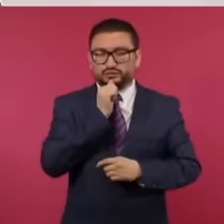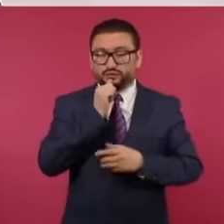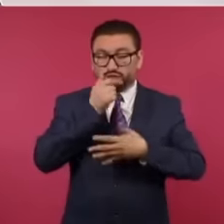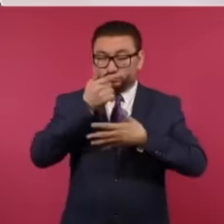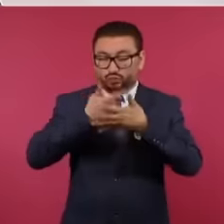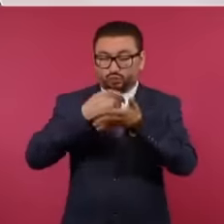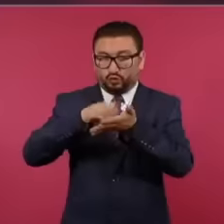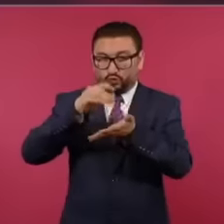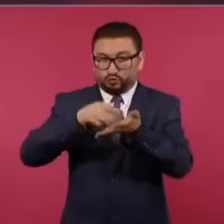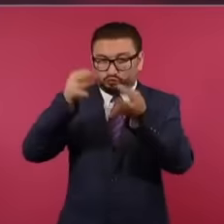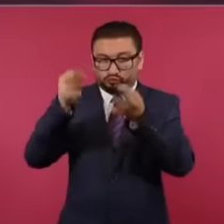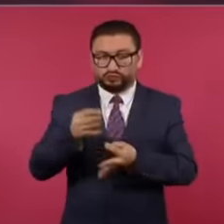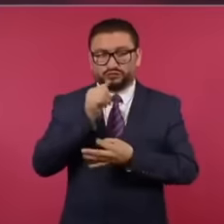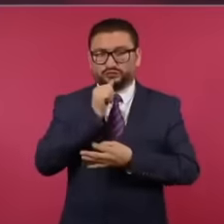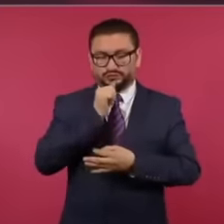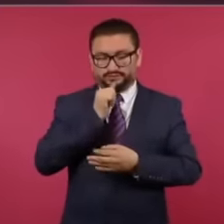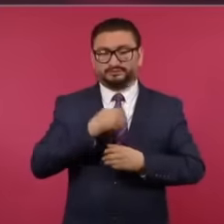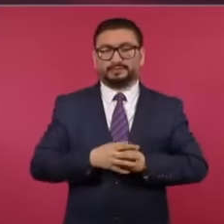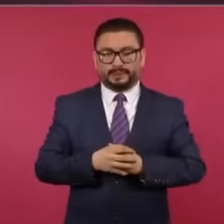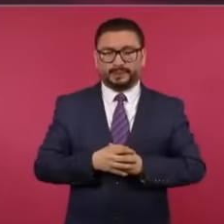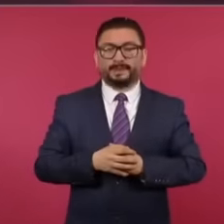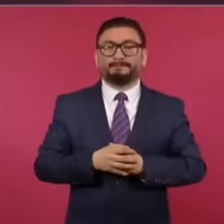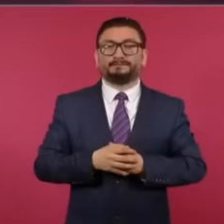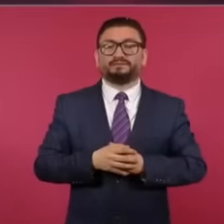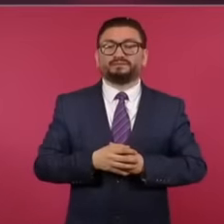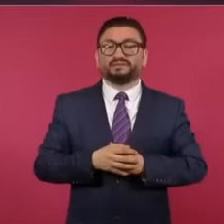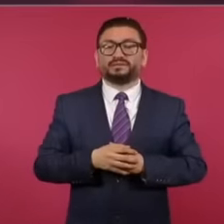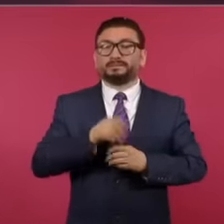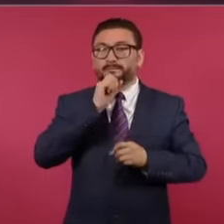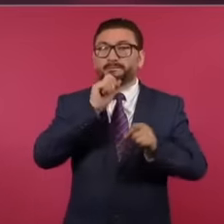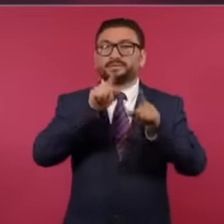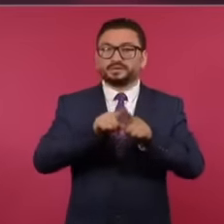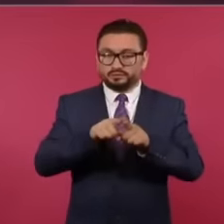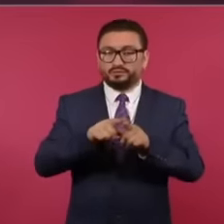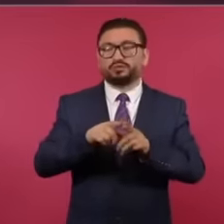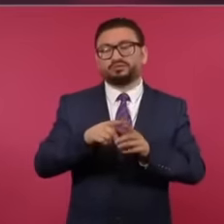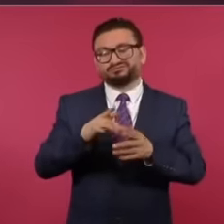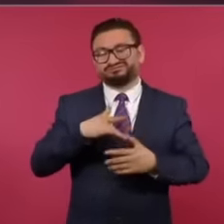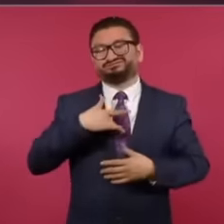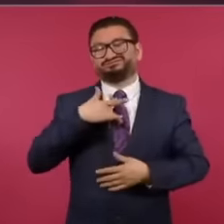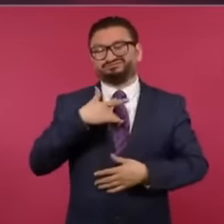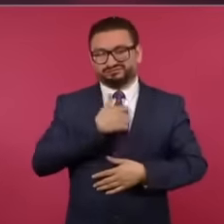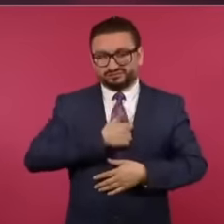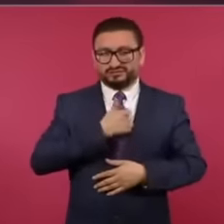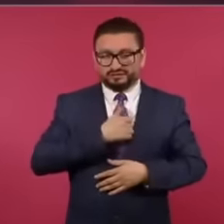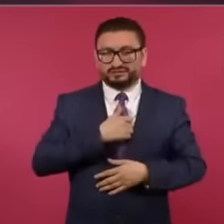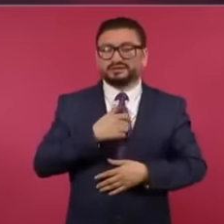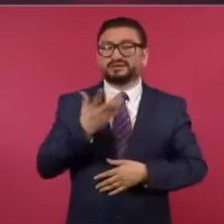inscripción oficial. También ha habido,